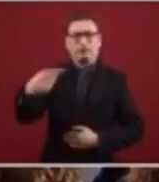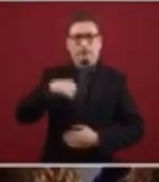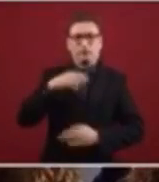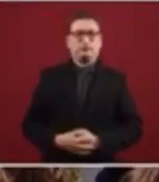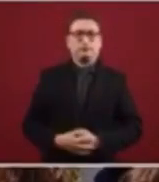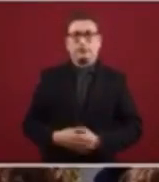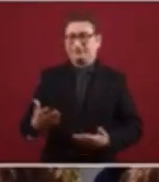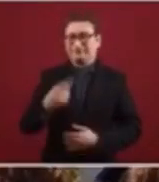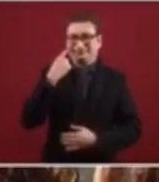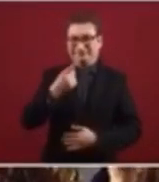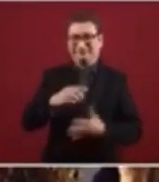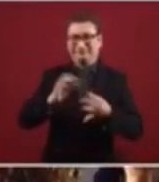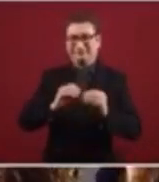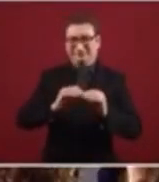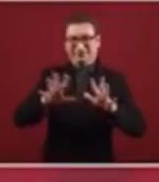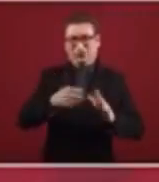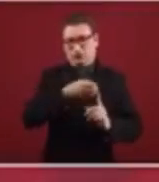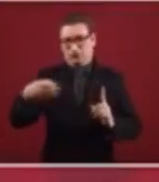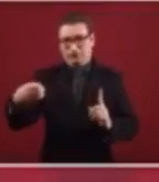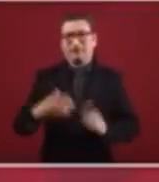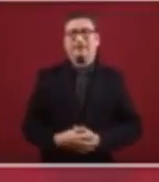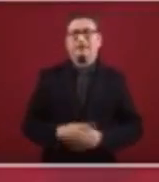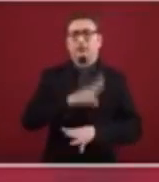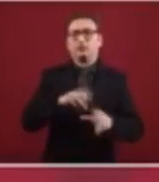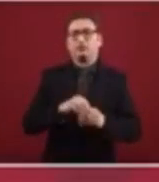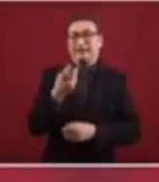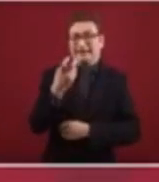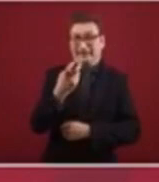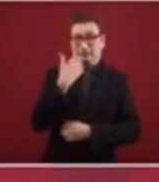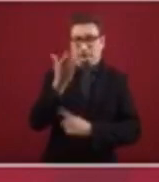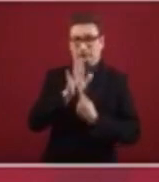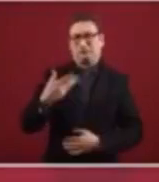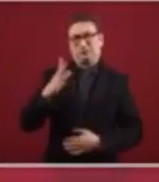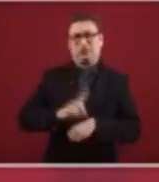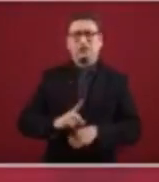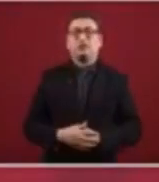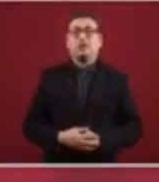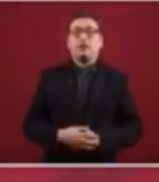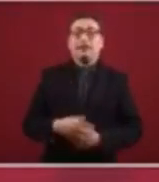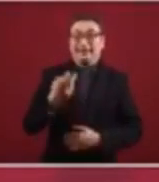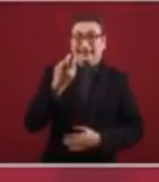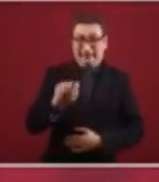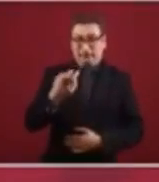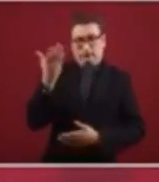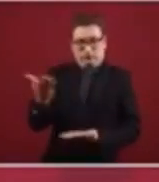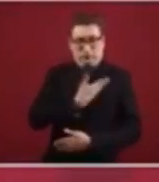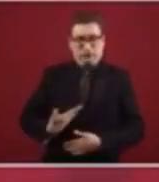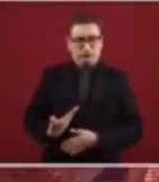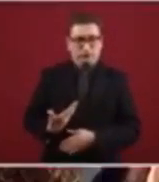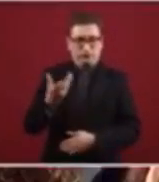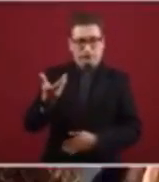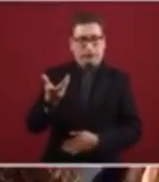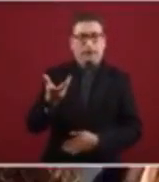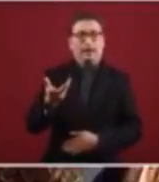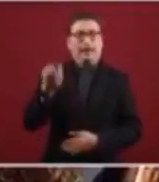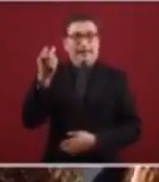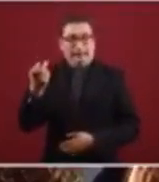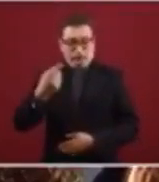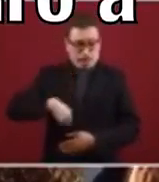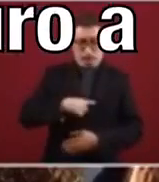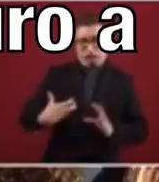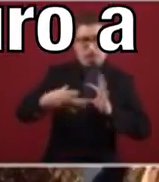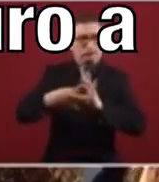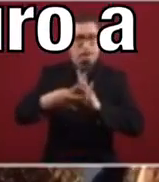y esto es lo que quería comentarles esta es la postura de presidente coincide con lo que nosotros